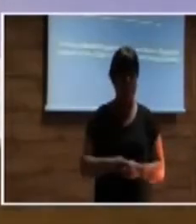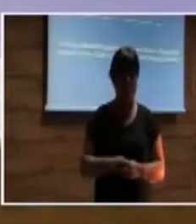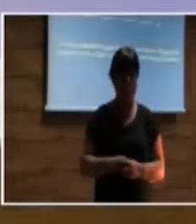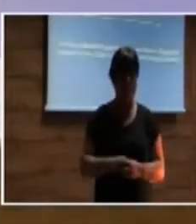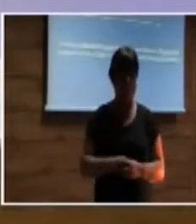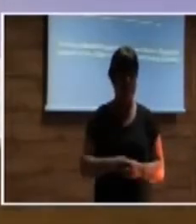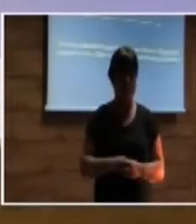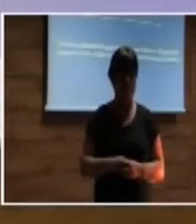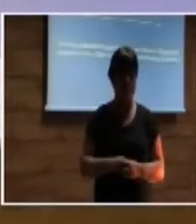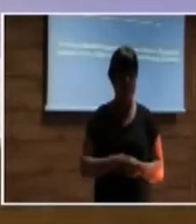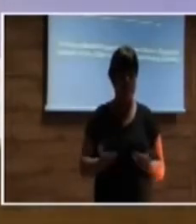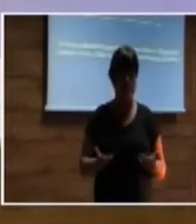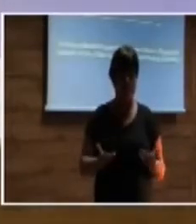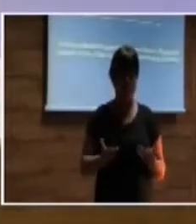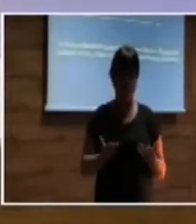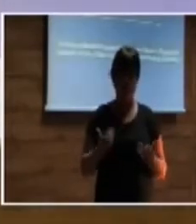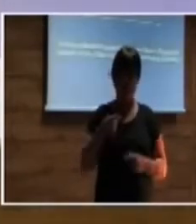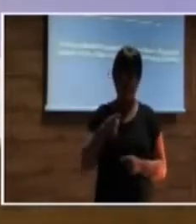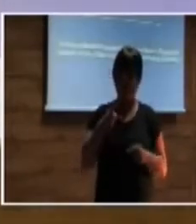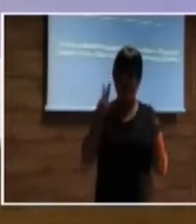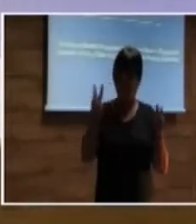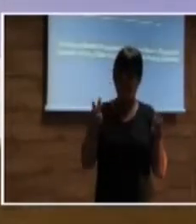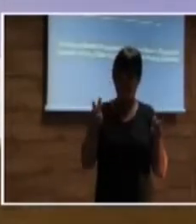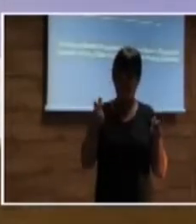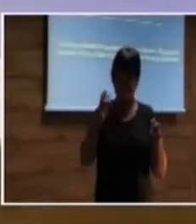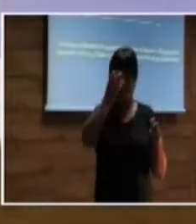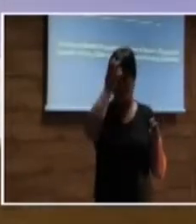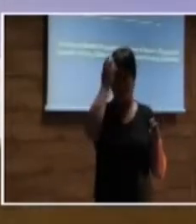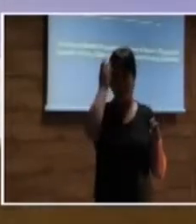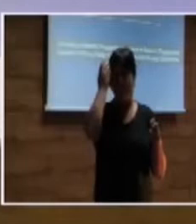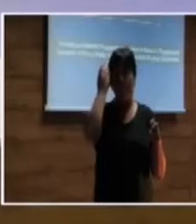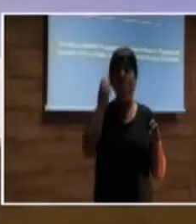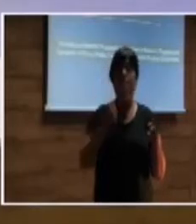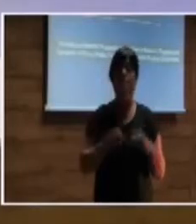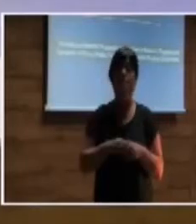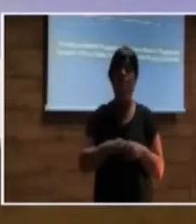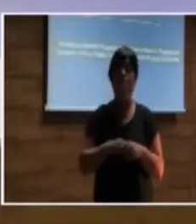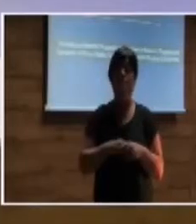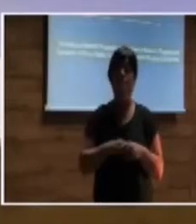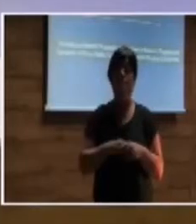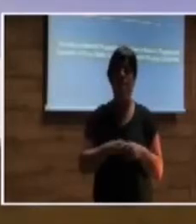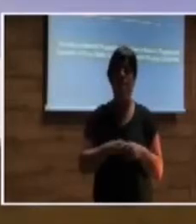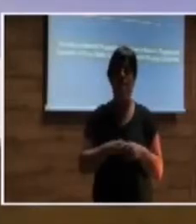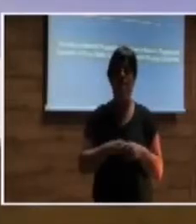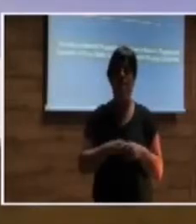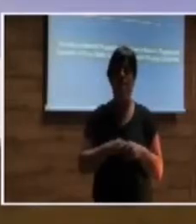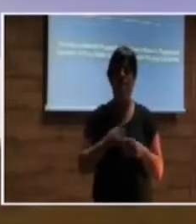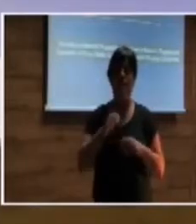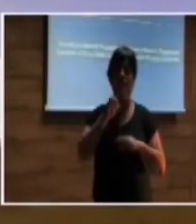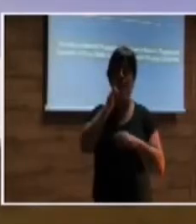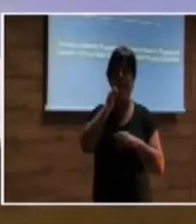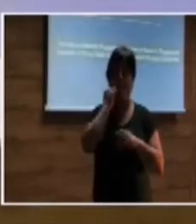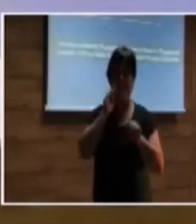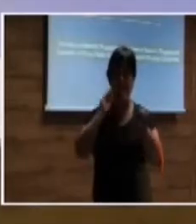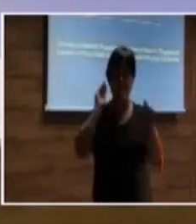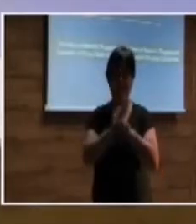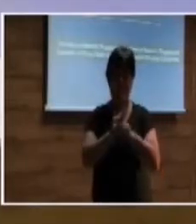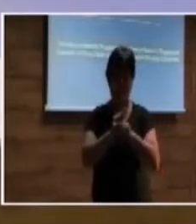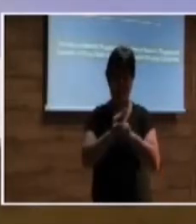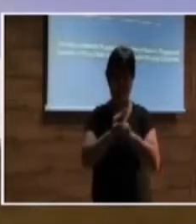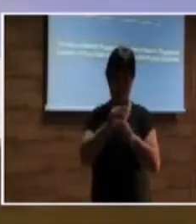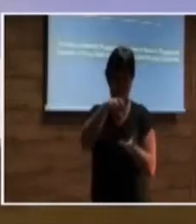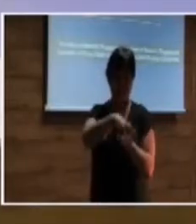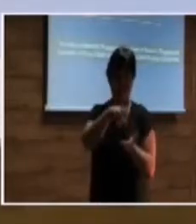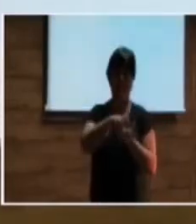En ese sentido, hemos obtenido una beca del Banco Mundial para este estudio, en un